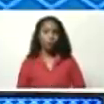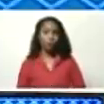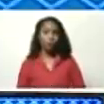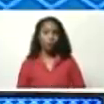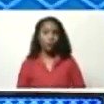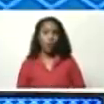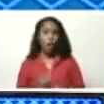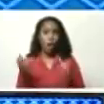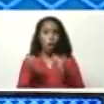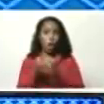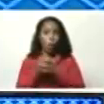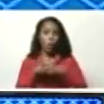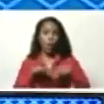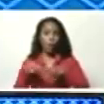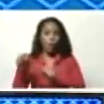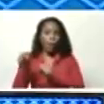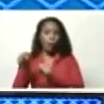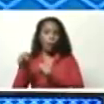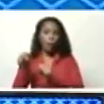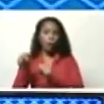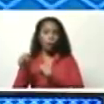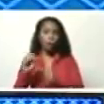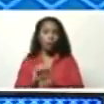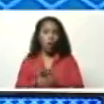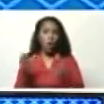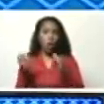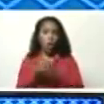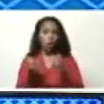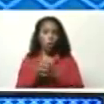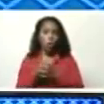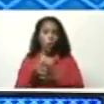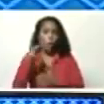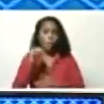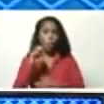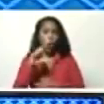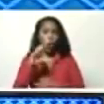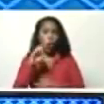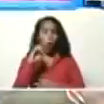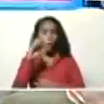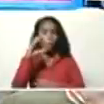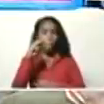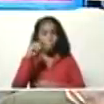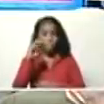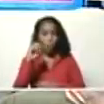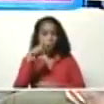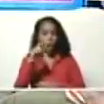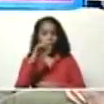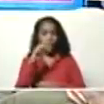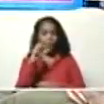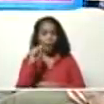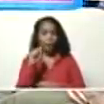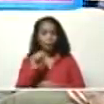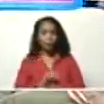los agentes del imperialismo, los Molina Tamayo,